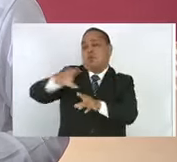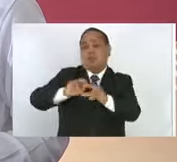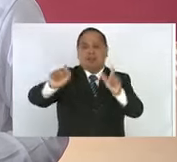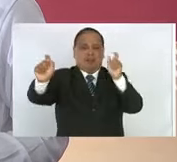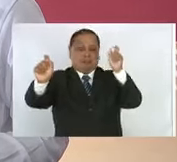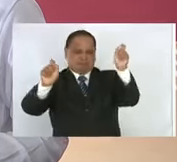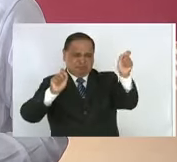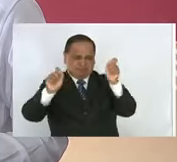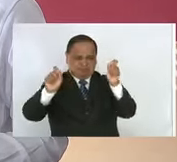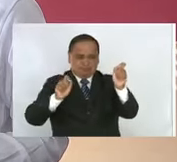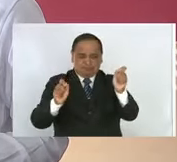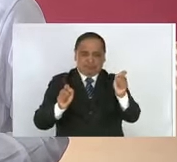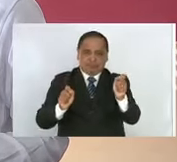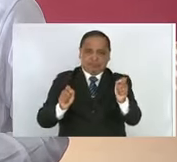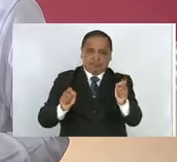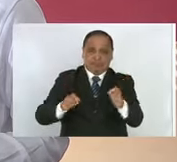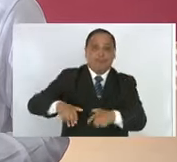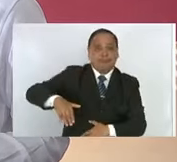Hace poco